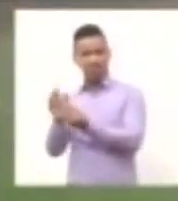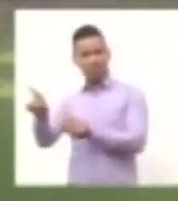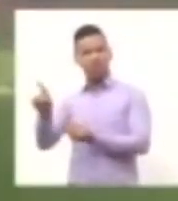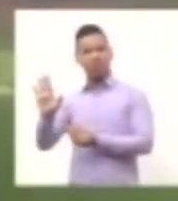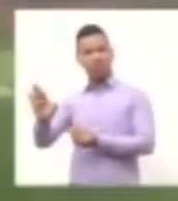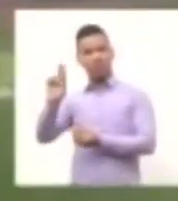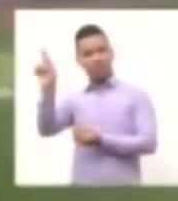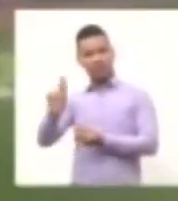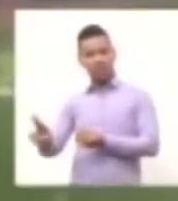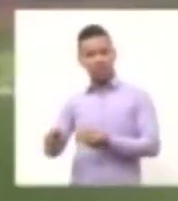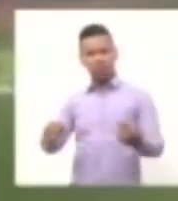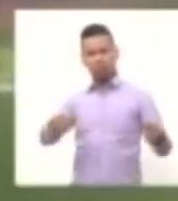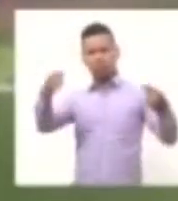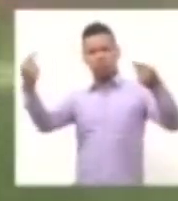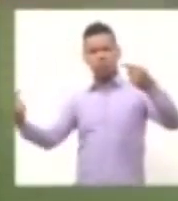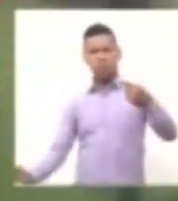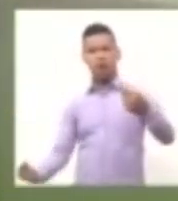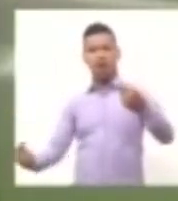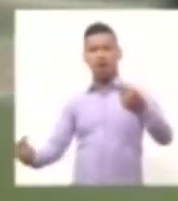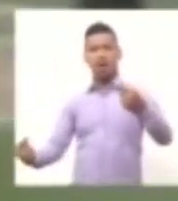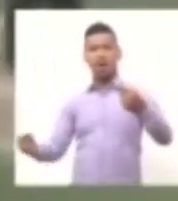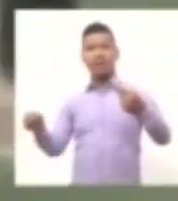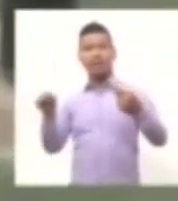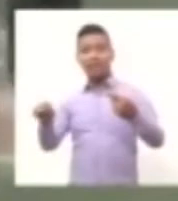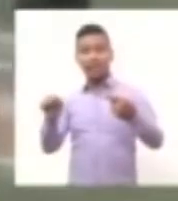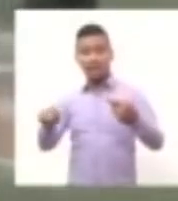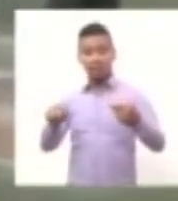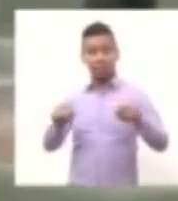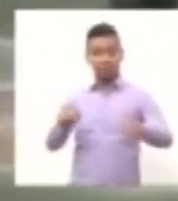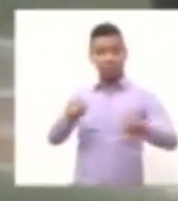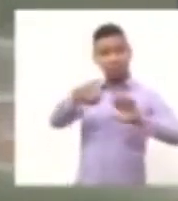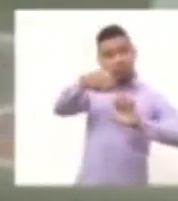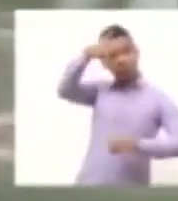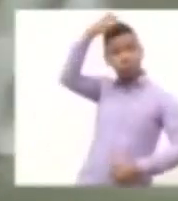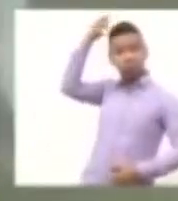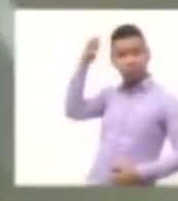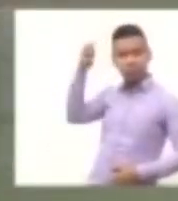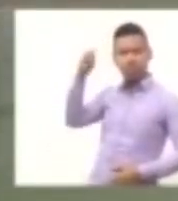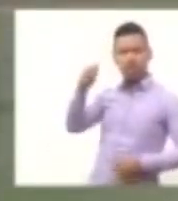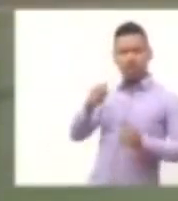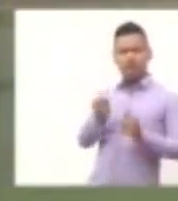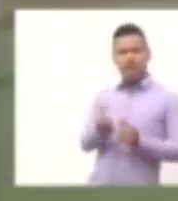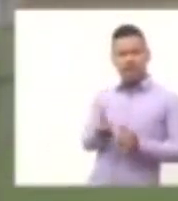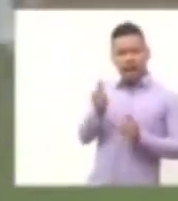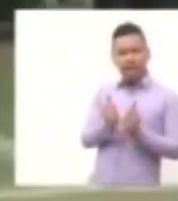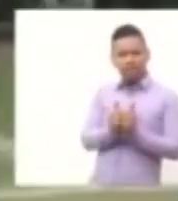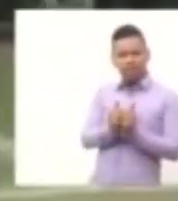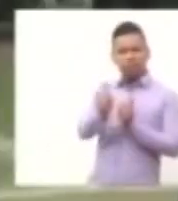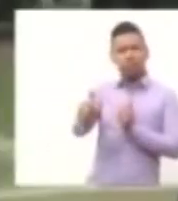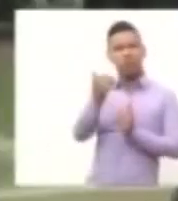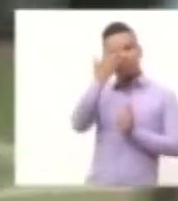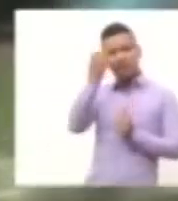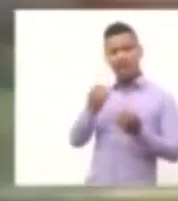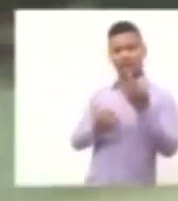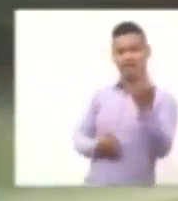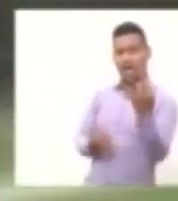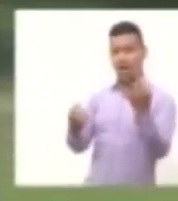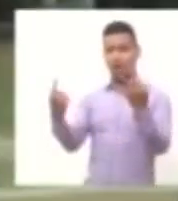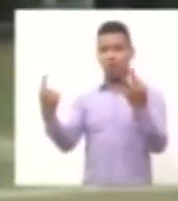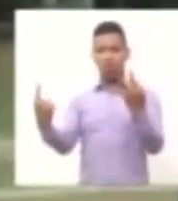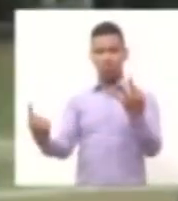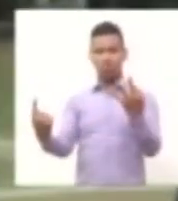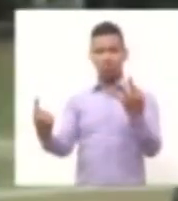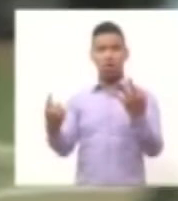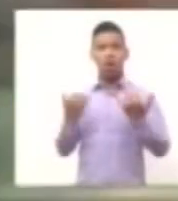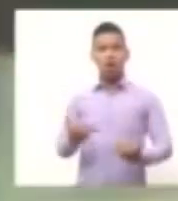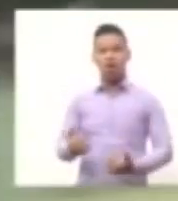final del béisbol profesional colombiano. Los felinos quedaron a un paso del título al poner la serie 3-1 a su favor. Las emociones se